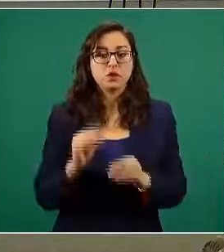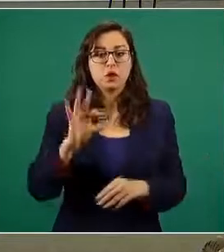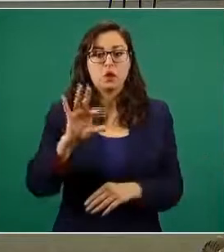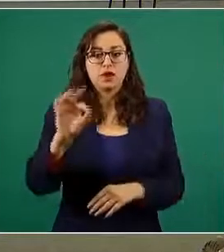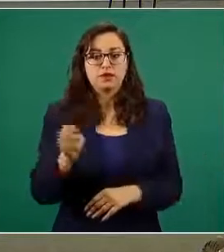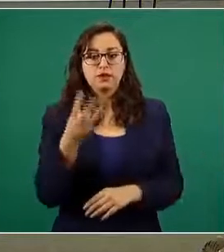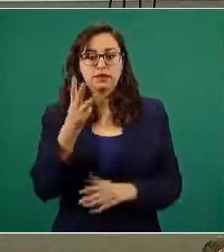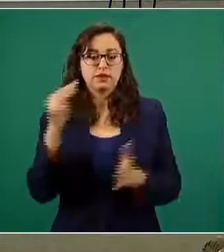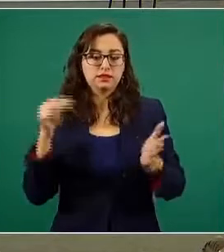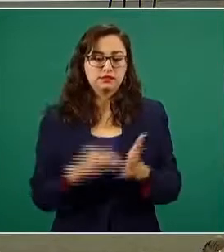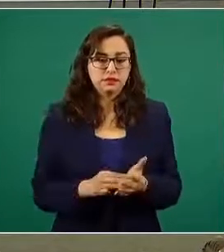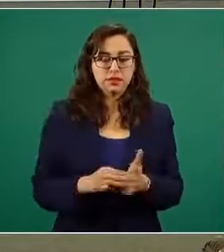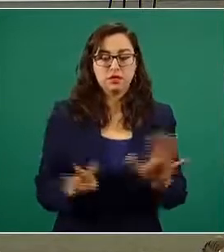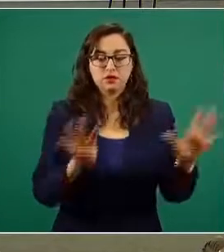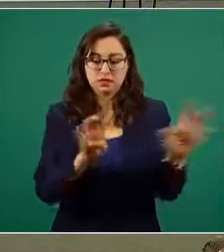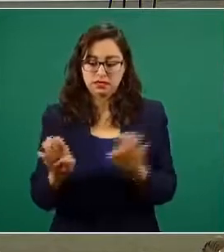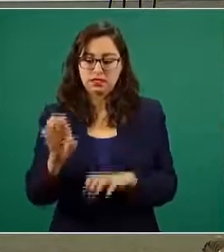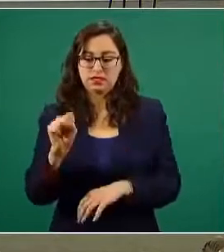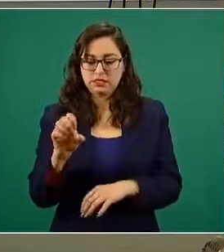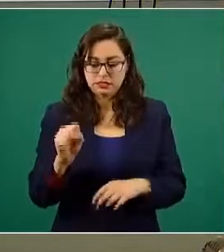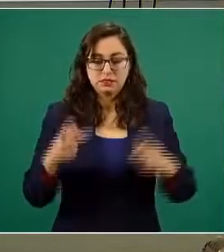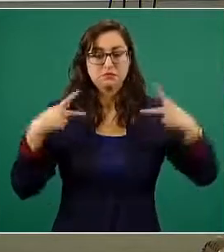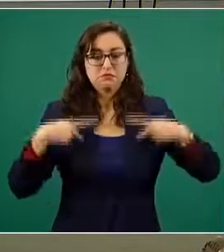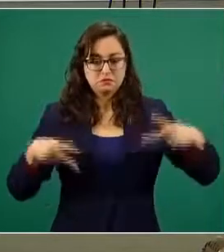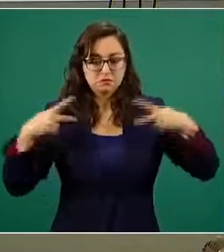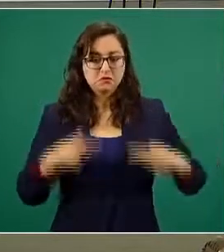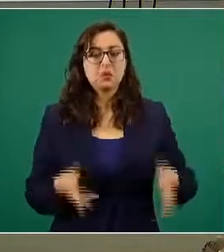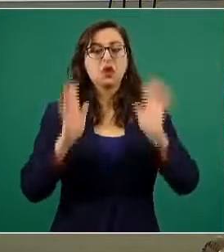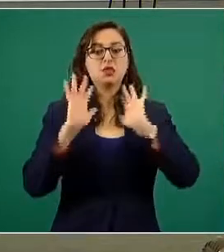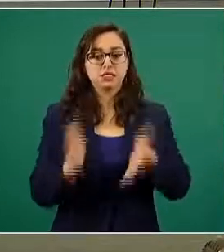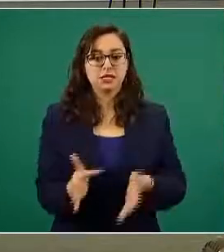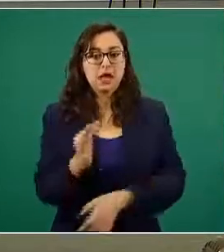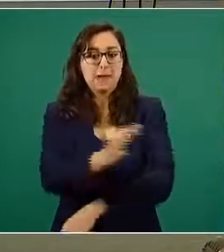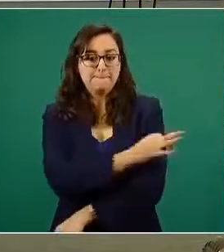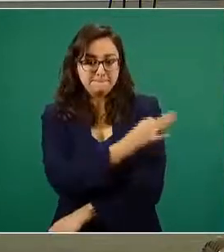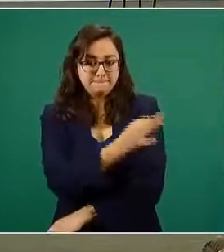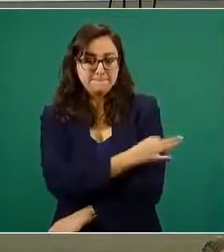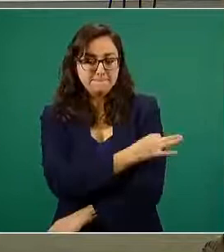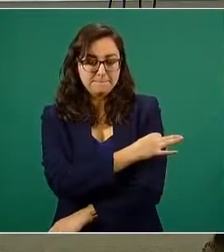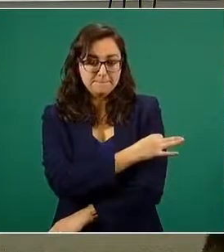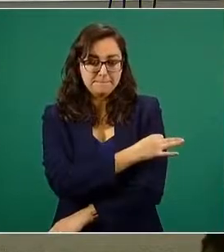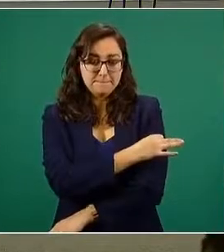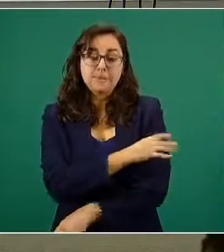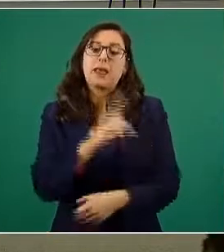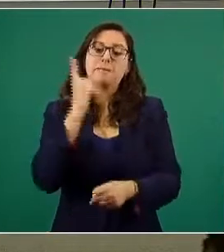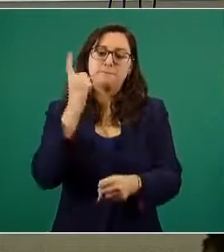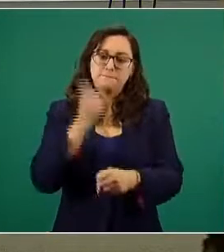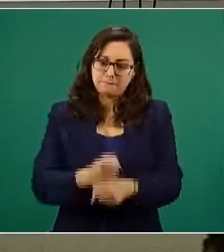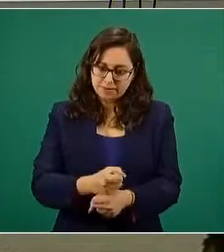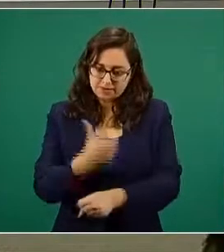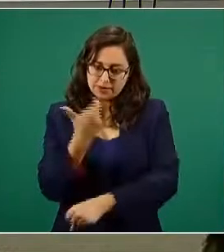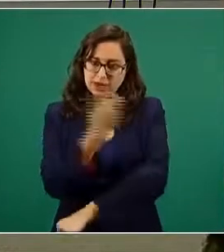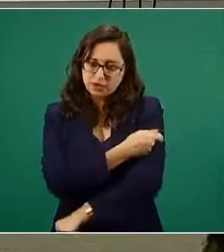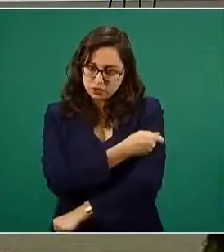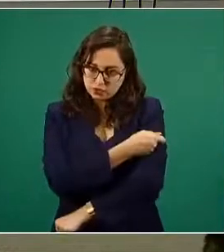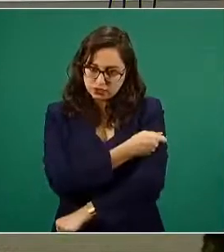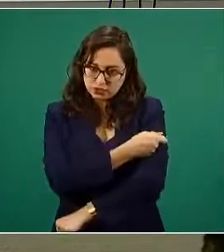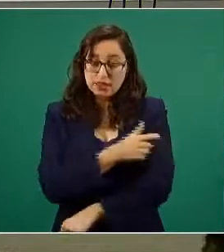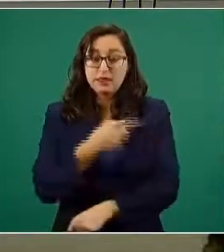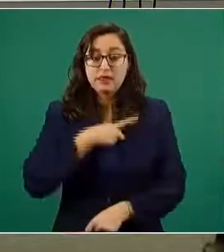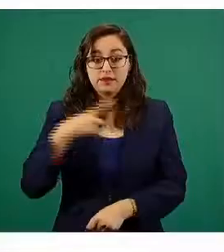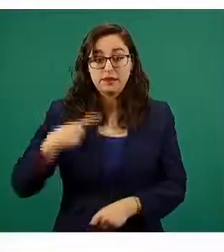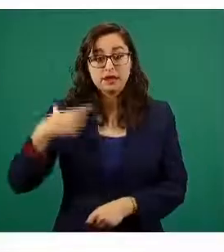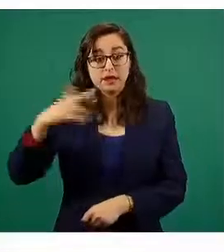43.960 personas han sido ya vacunadas. Hasta ahorita es, desde luego, la primera dosis. Recordar que aquí estamos usando